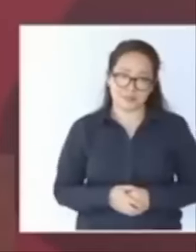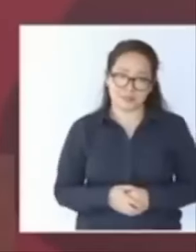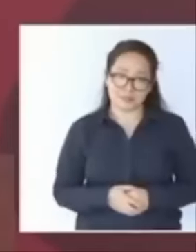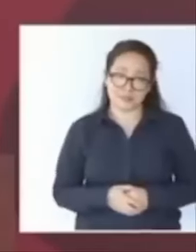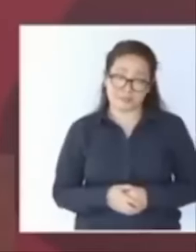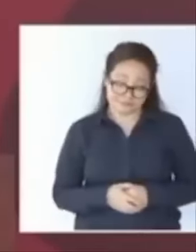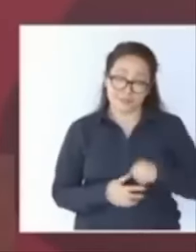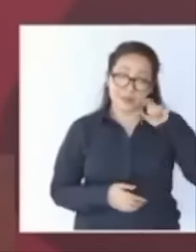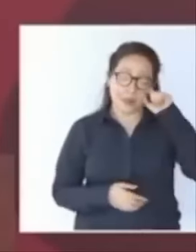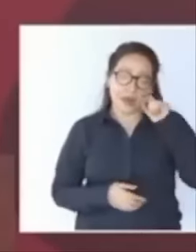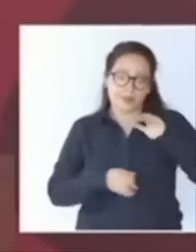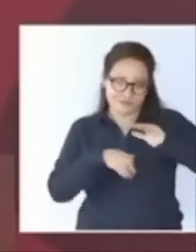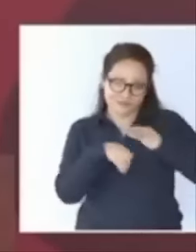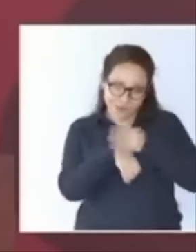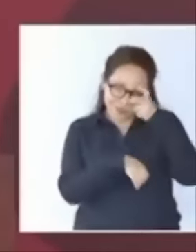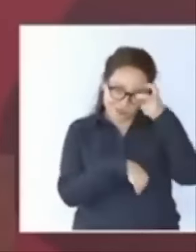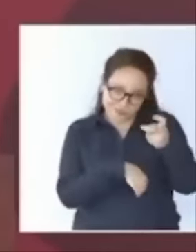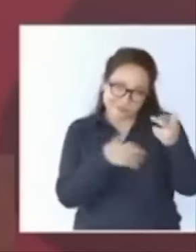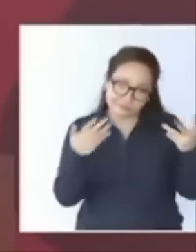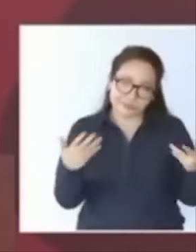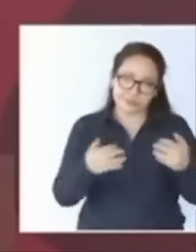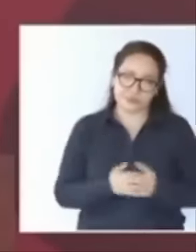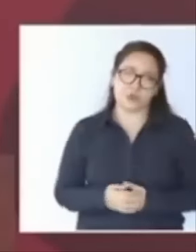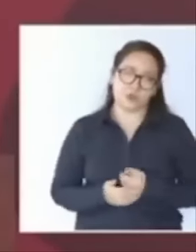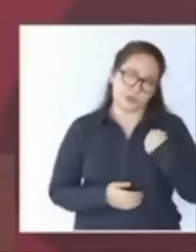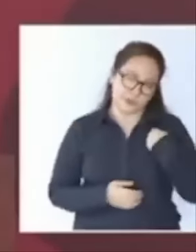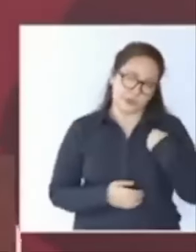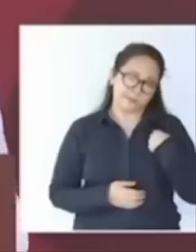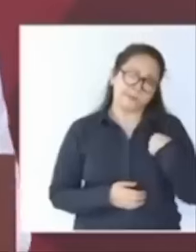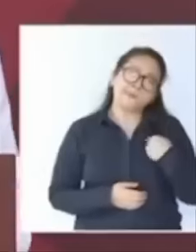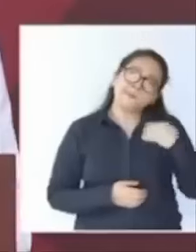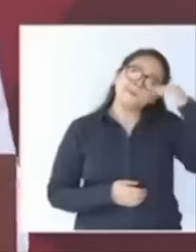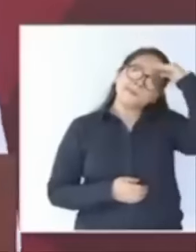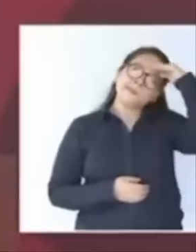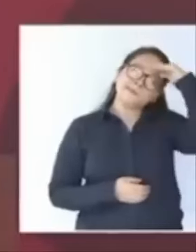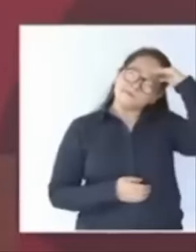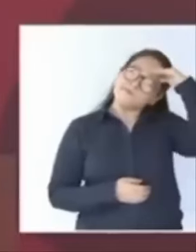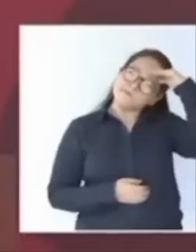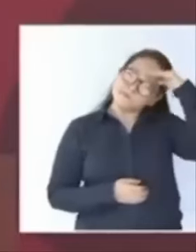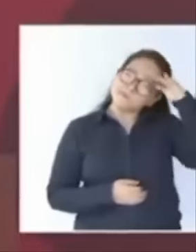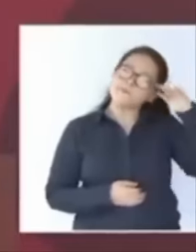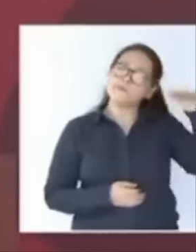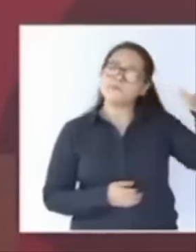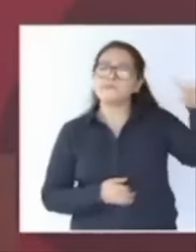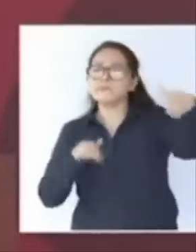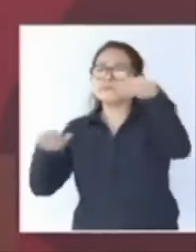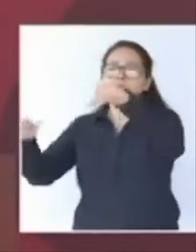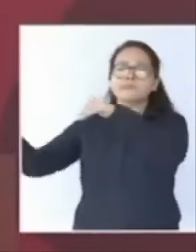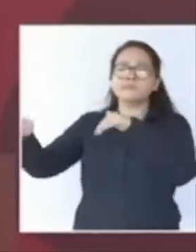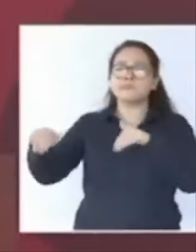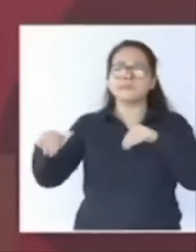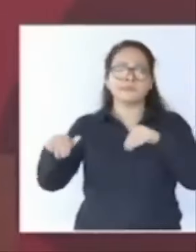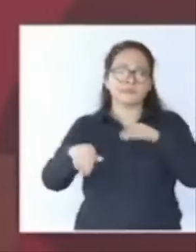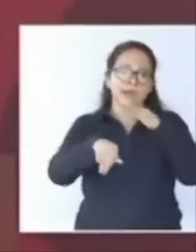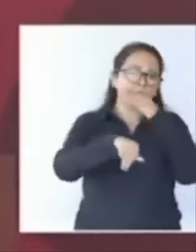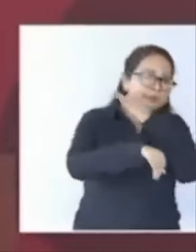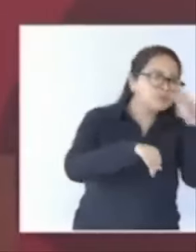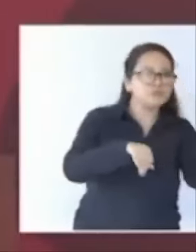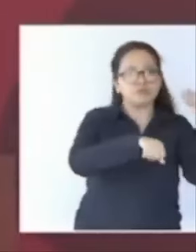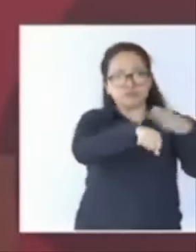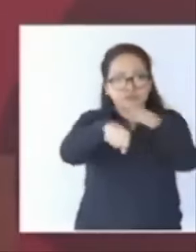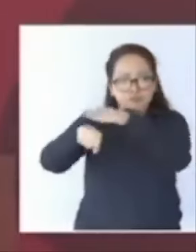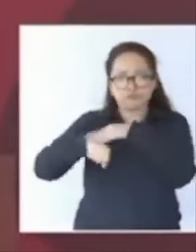Por eso, hago un llamado a todos los integrantes de las Fuerzas Armadas de México